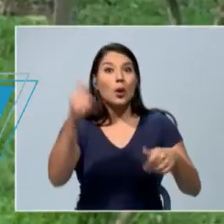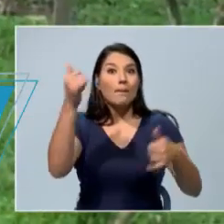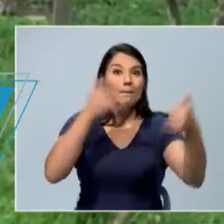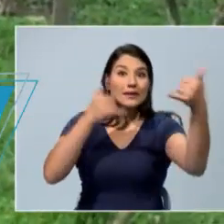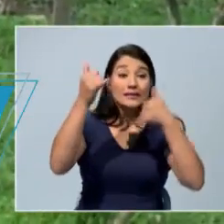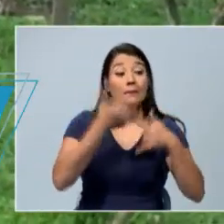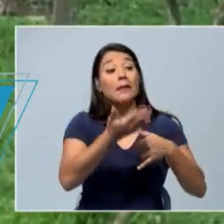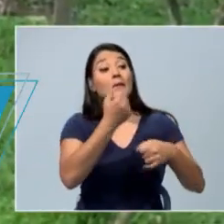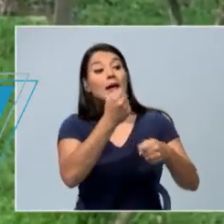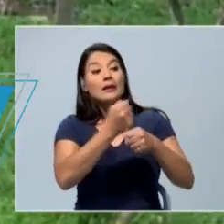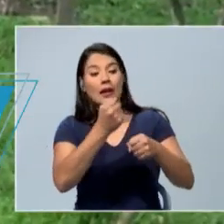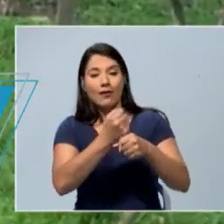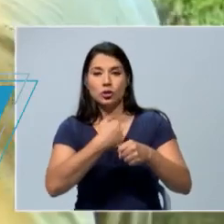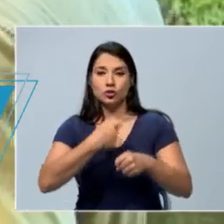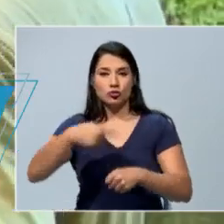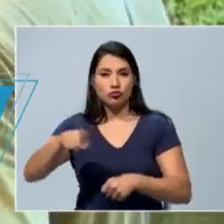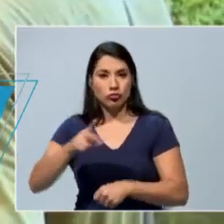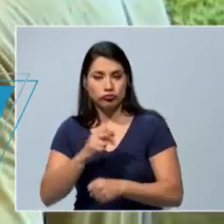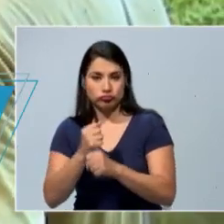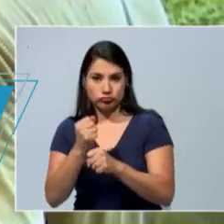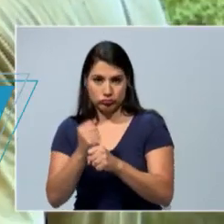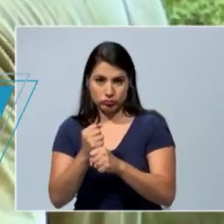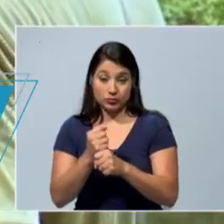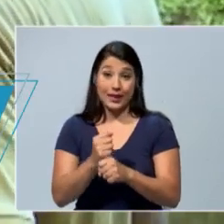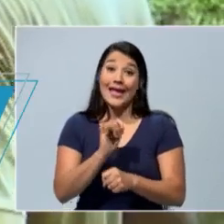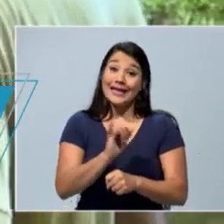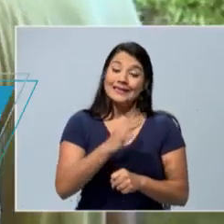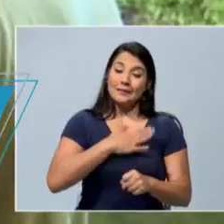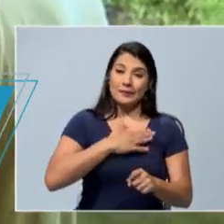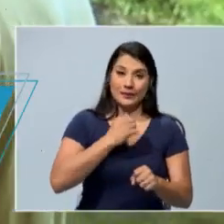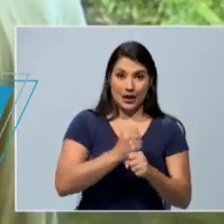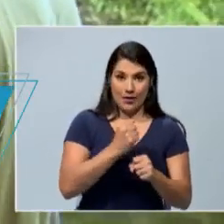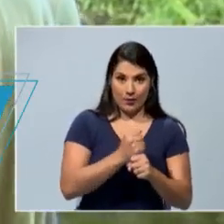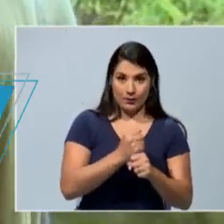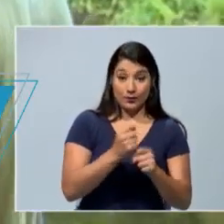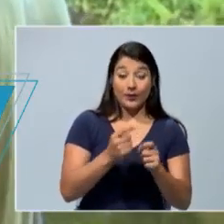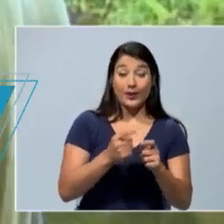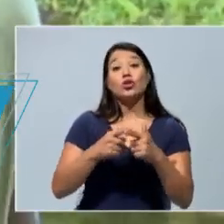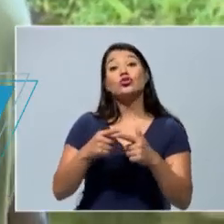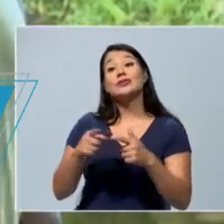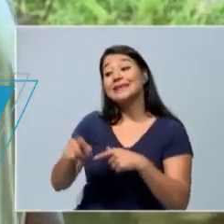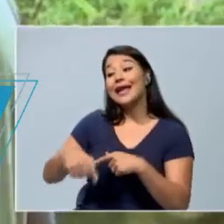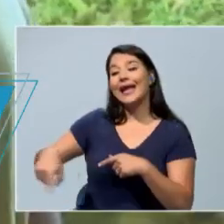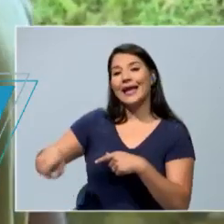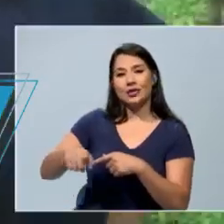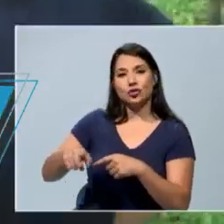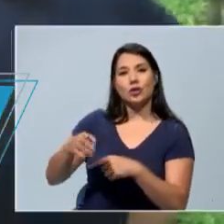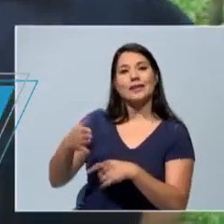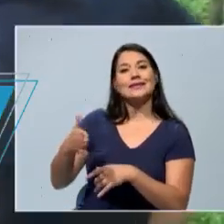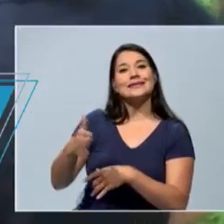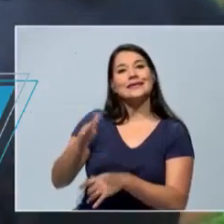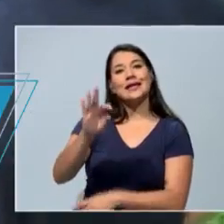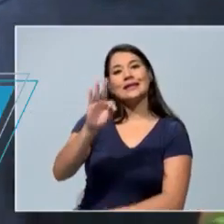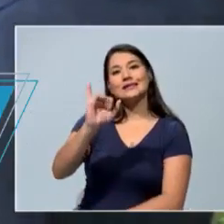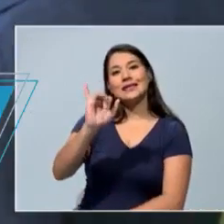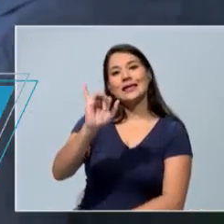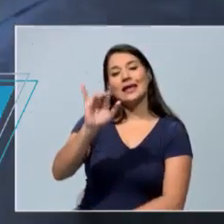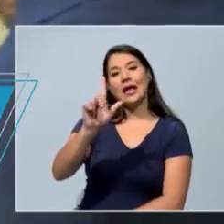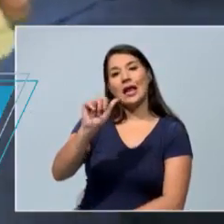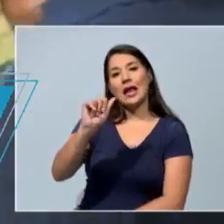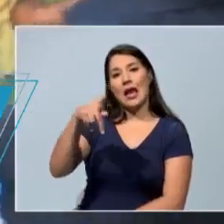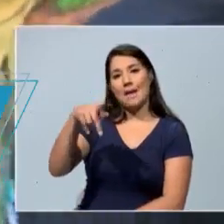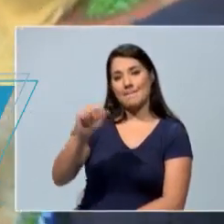tengo tal trabajito, me lo puedo venir a hacer. Y eso es lo que dependo yo. Y entonces yo me ayudaba mucho con lo que eran las tilapias. Más que todo,